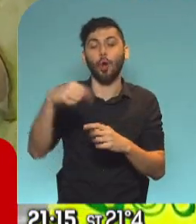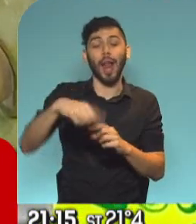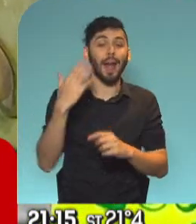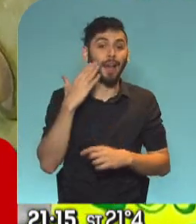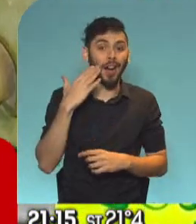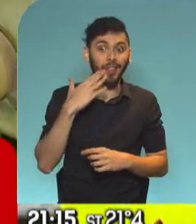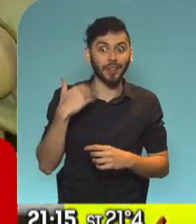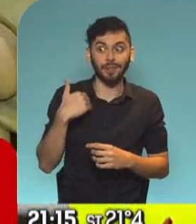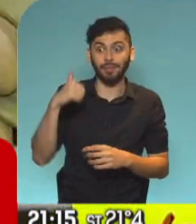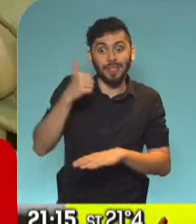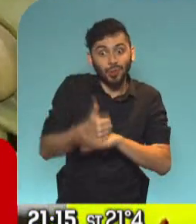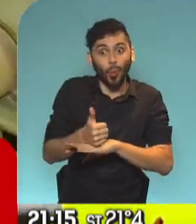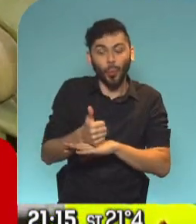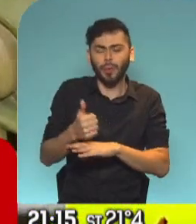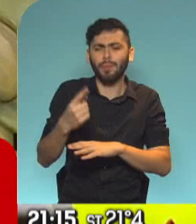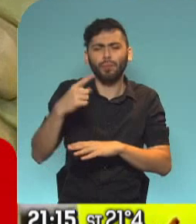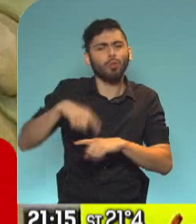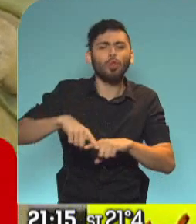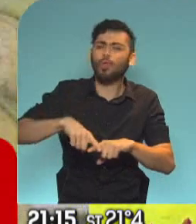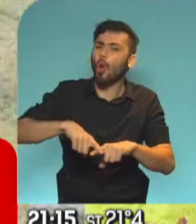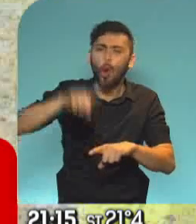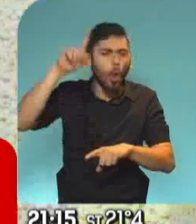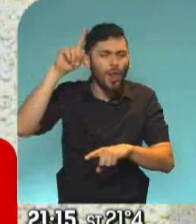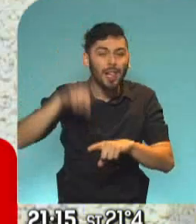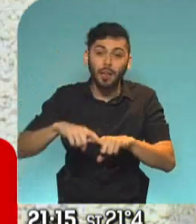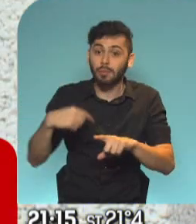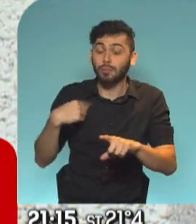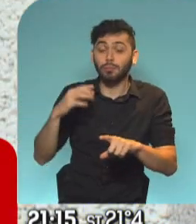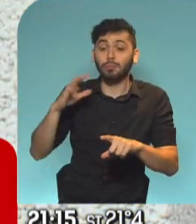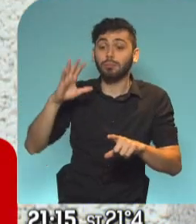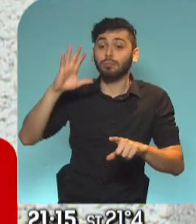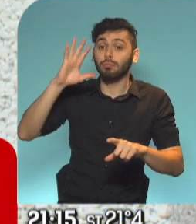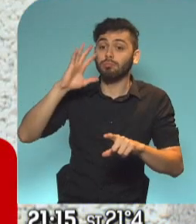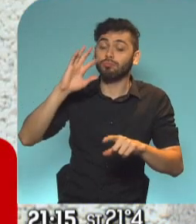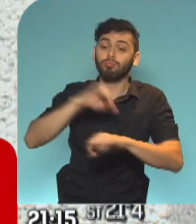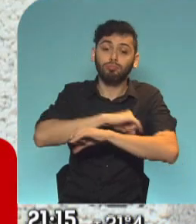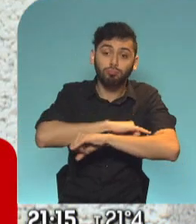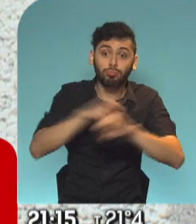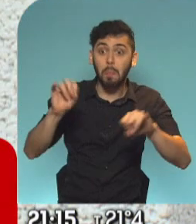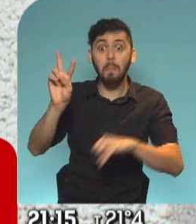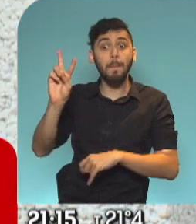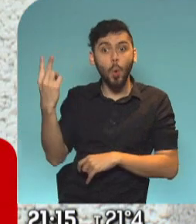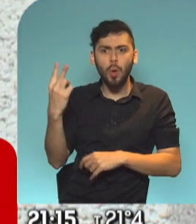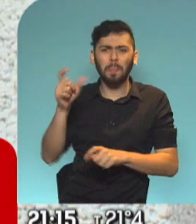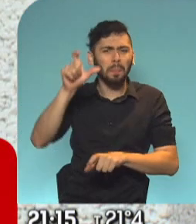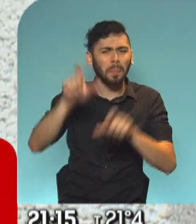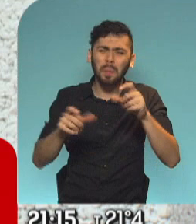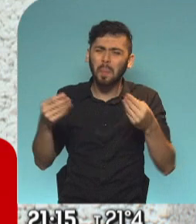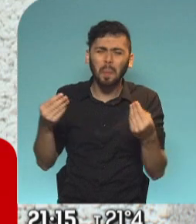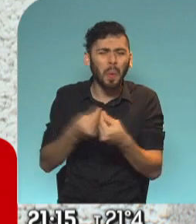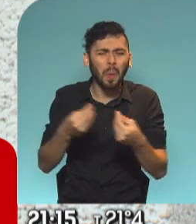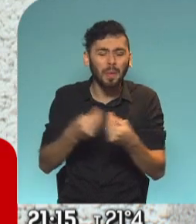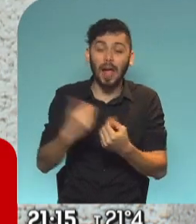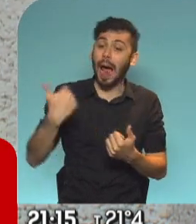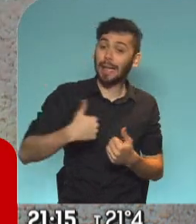aquí y a lo largo de todo el día, desde que se supo del fallecimiento de Quino, muchísima gente, no